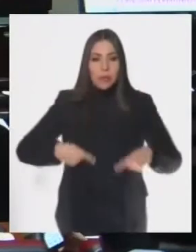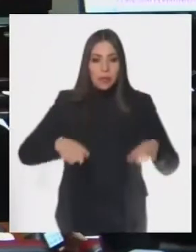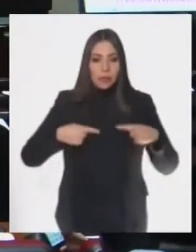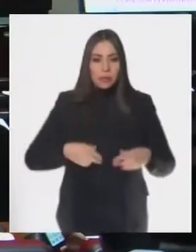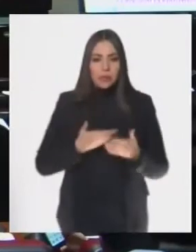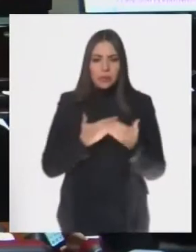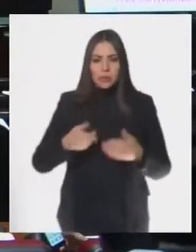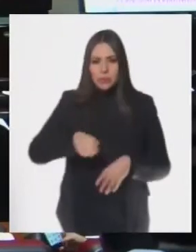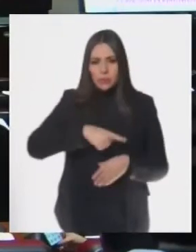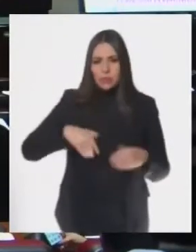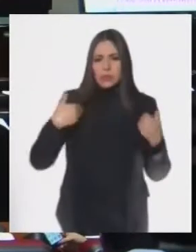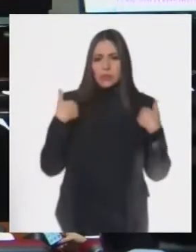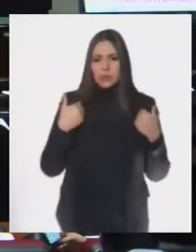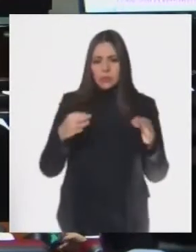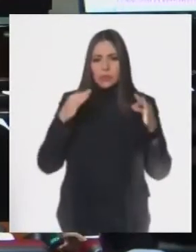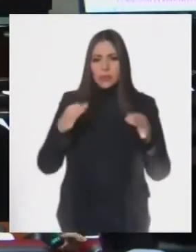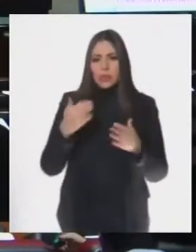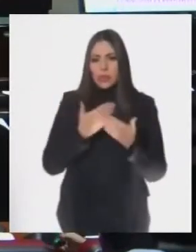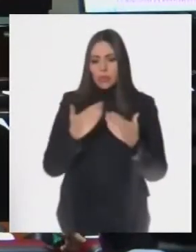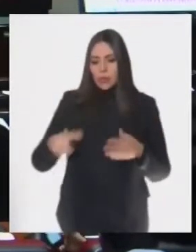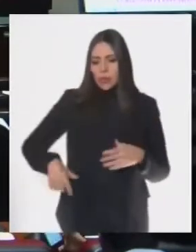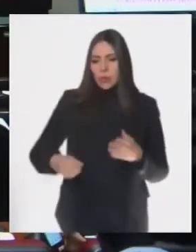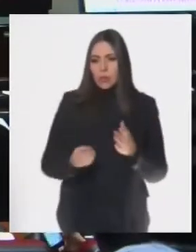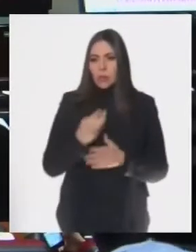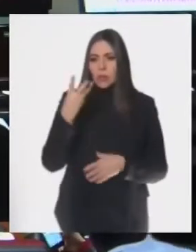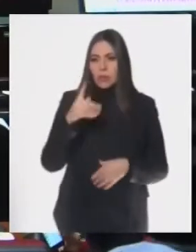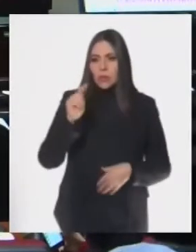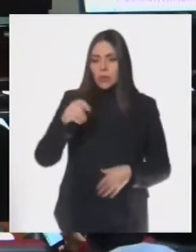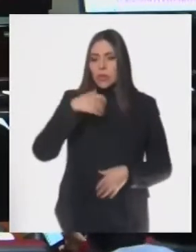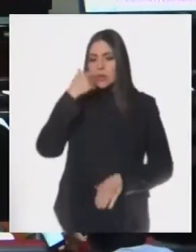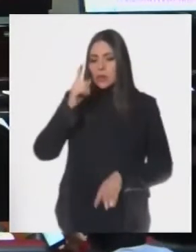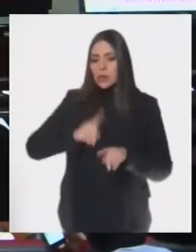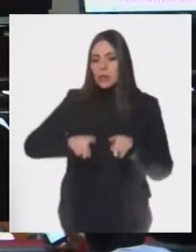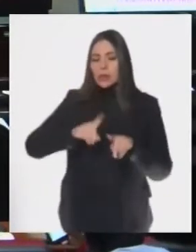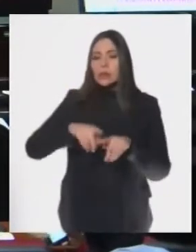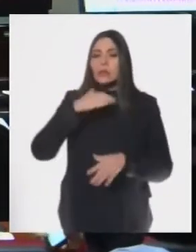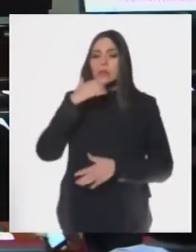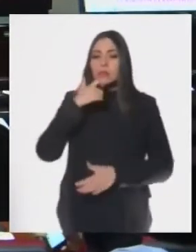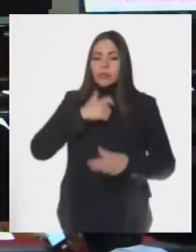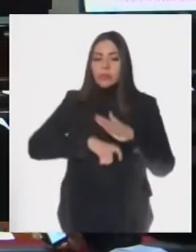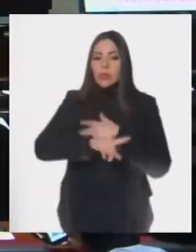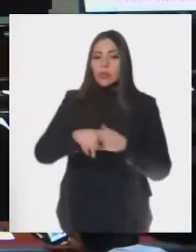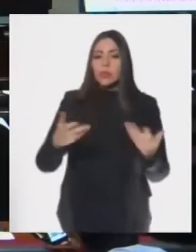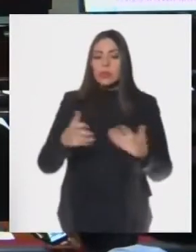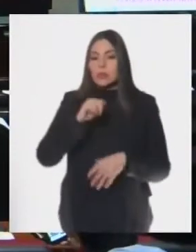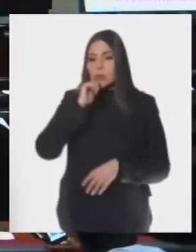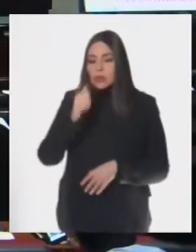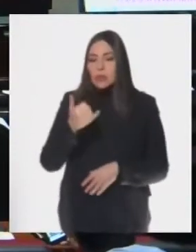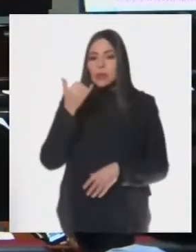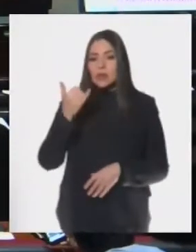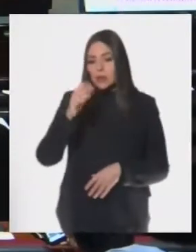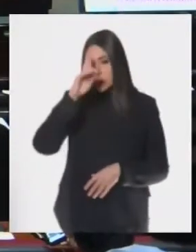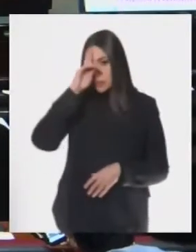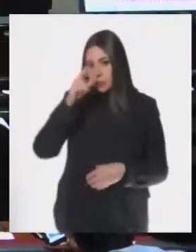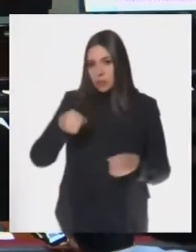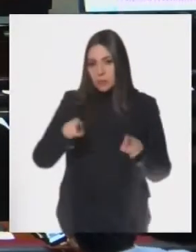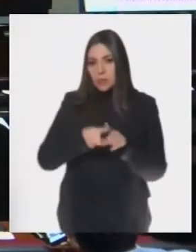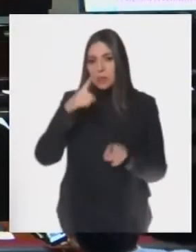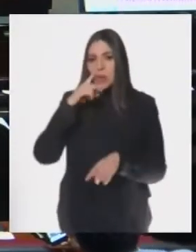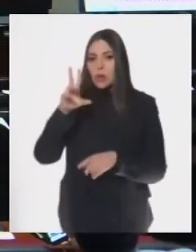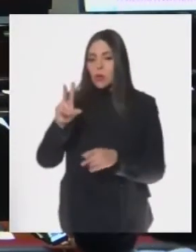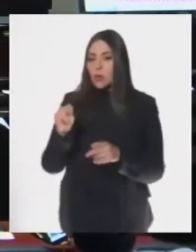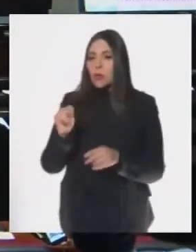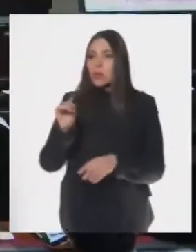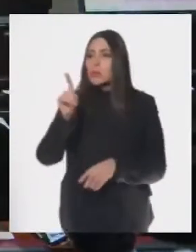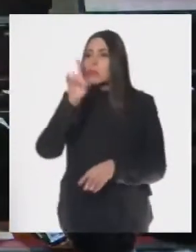Transformación estará combatiendo la impunidad, la corrupción, el abuso de los cargos públicos y respetando los principios de no robar,